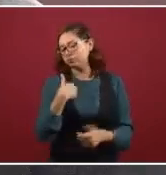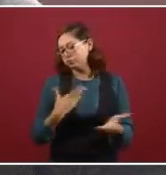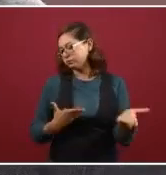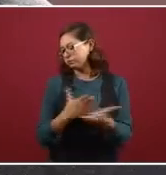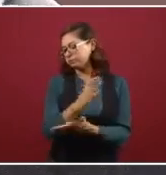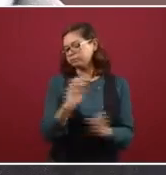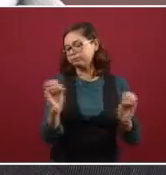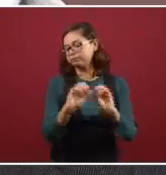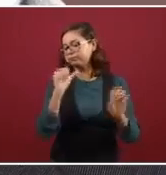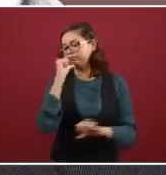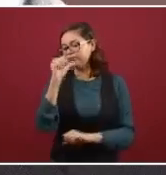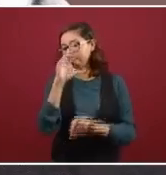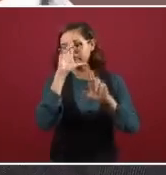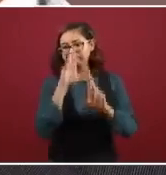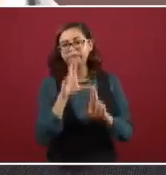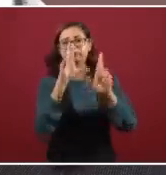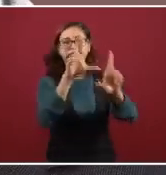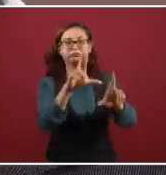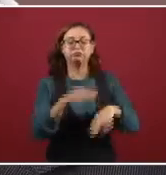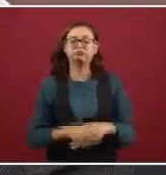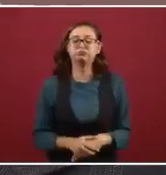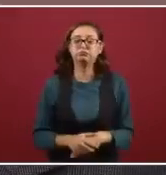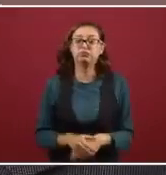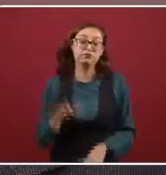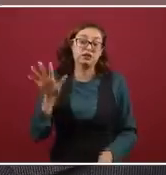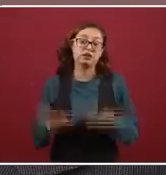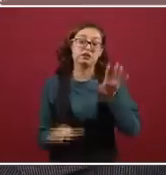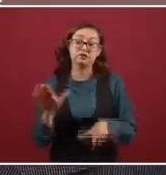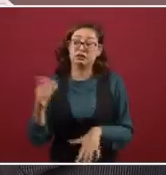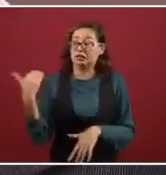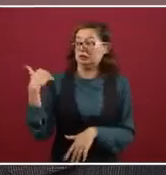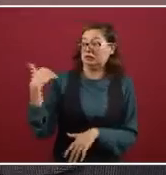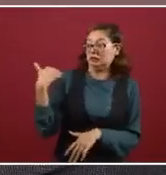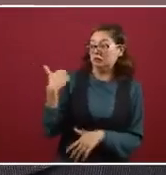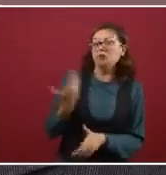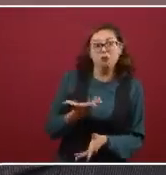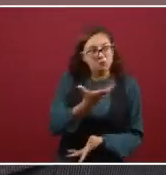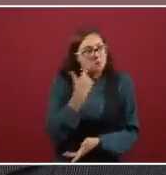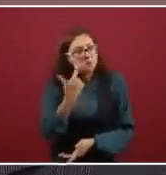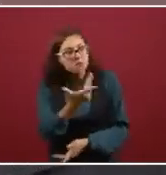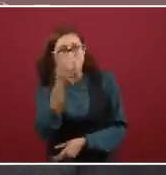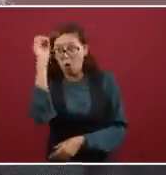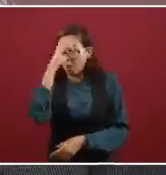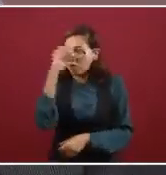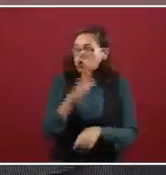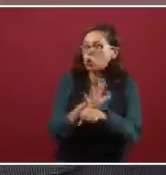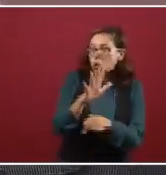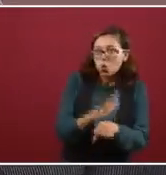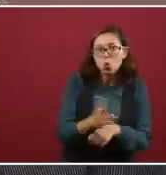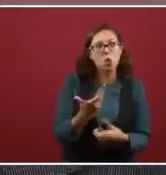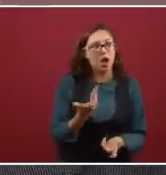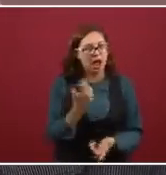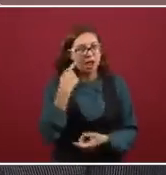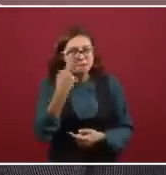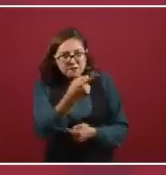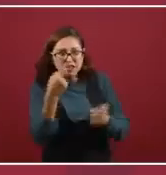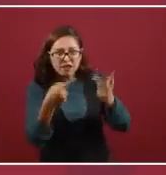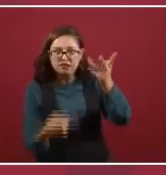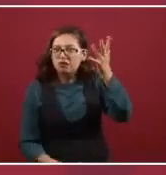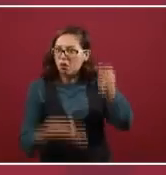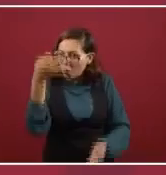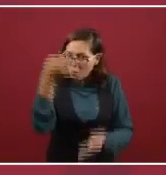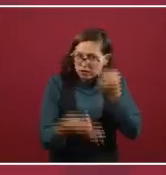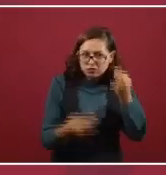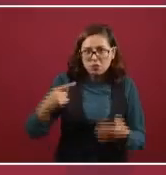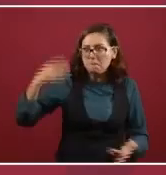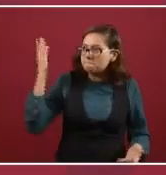critica, que por qué no nos metemos a opinar sobre otros países, a condenar lo que sucede en otros